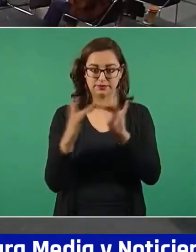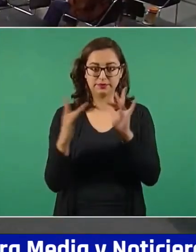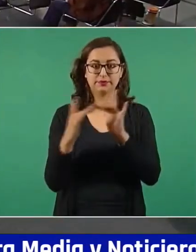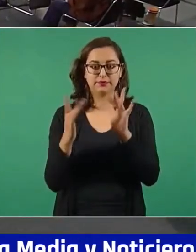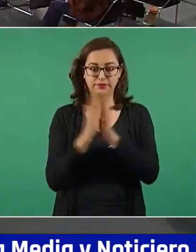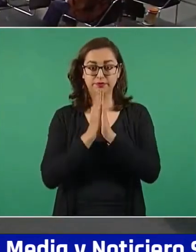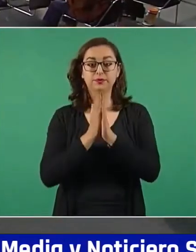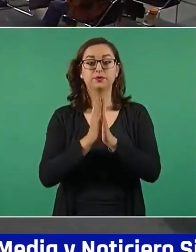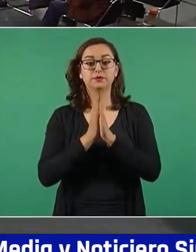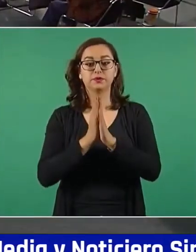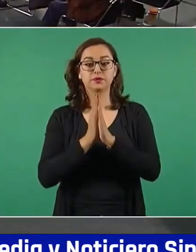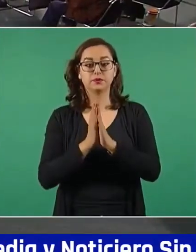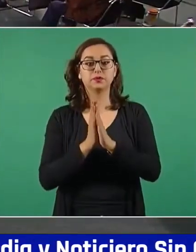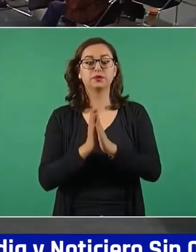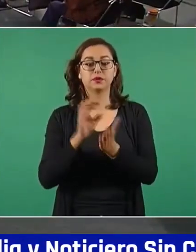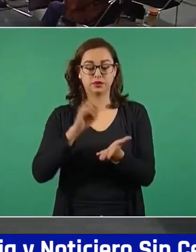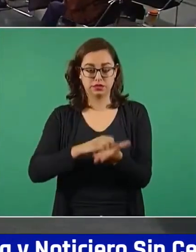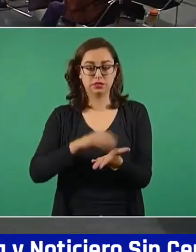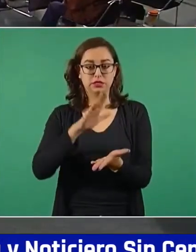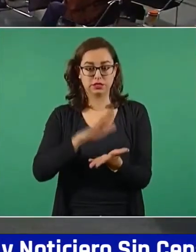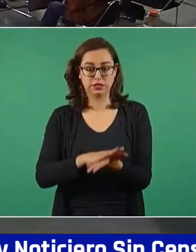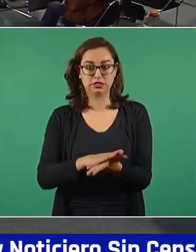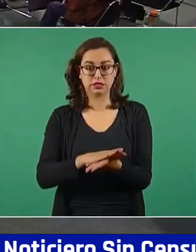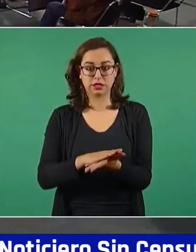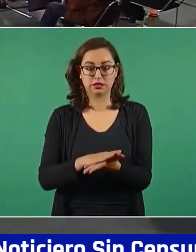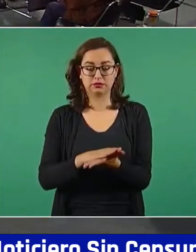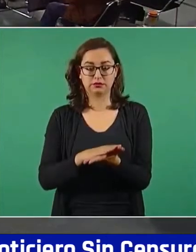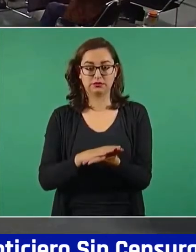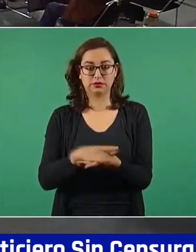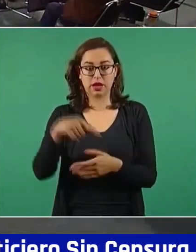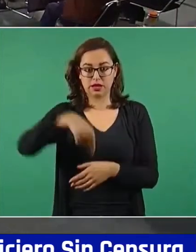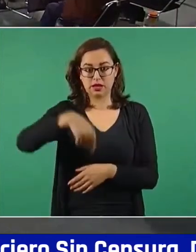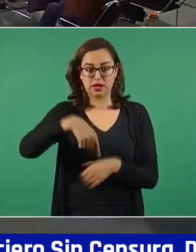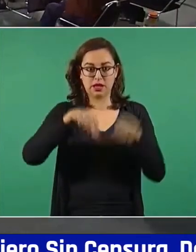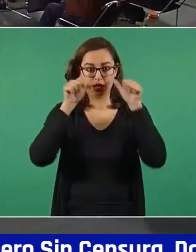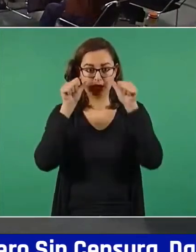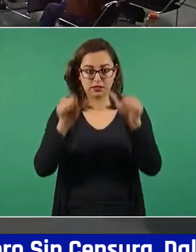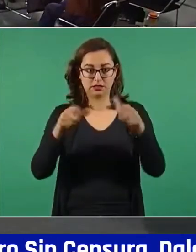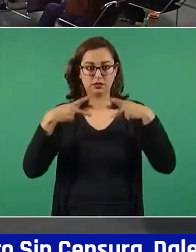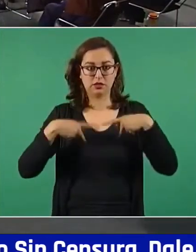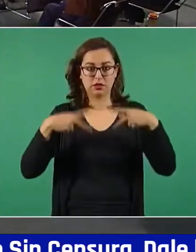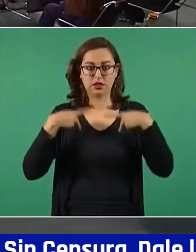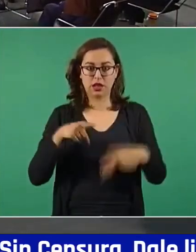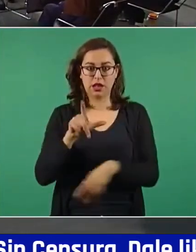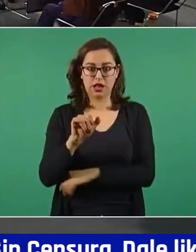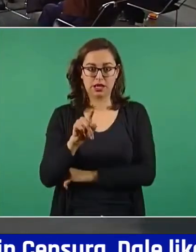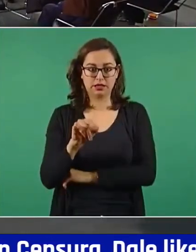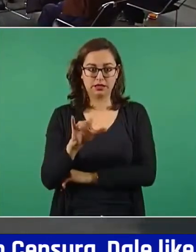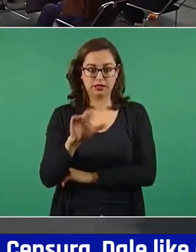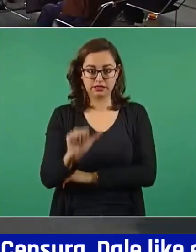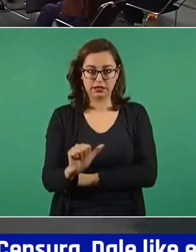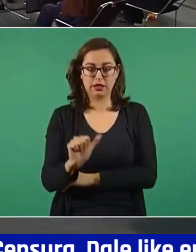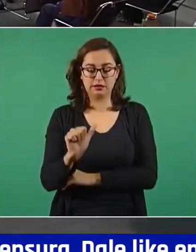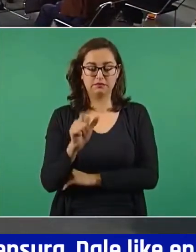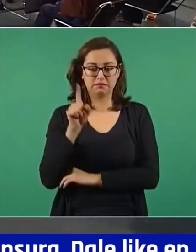busquen la manera, la de atención ciudadana, y ella la va a ayudar.